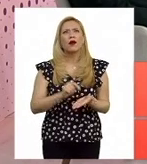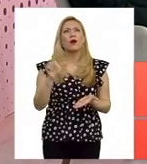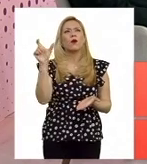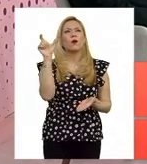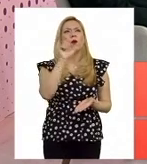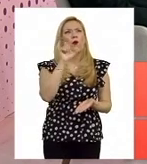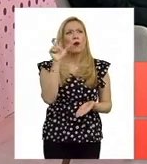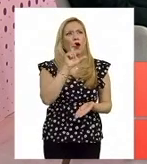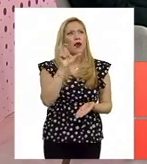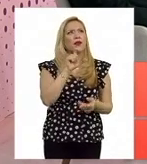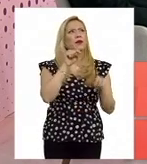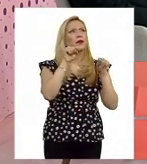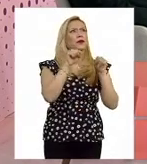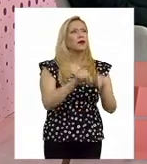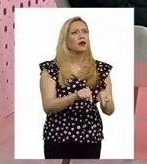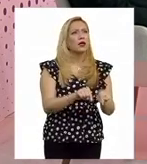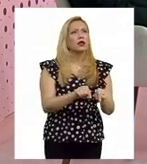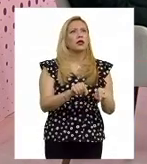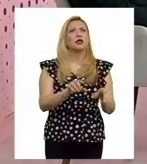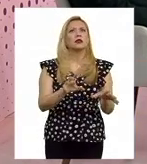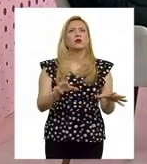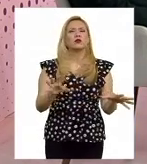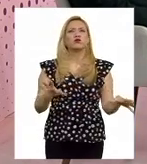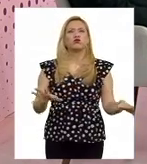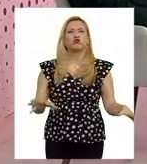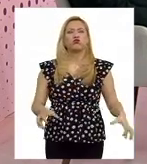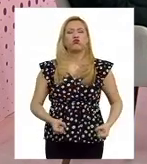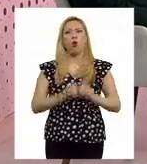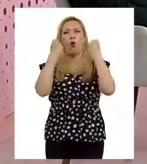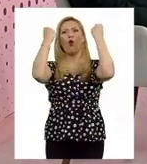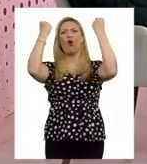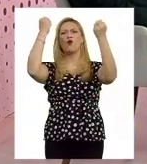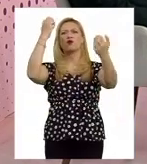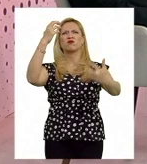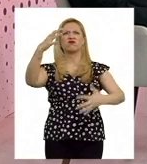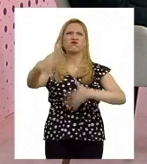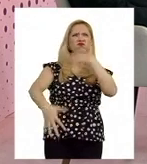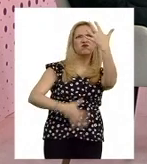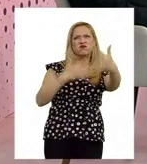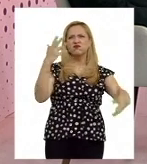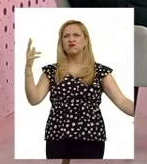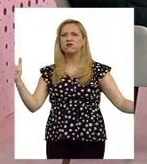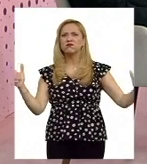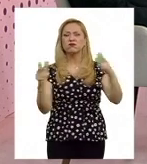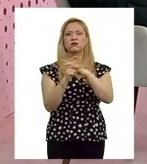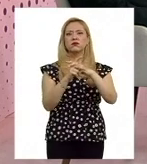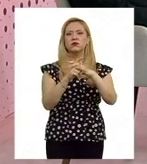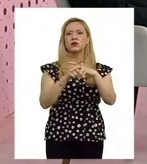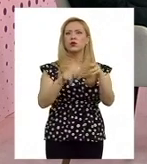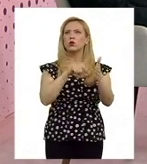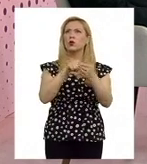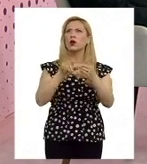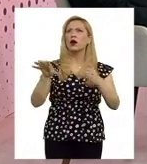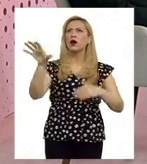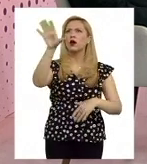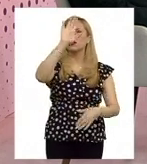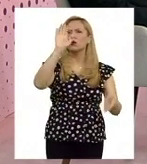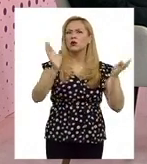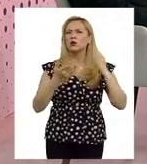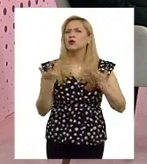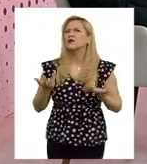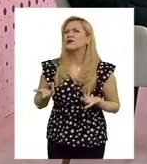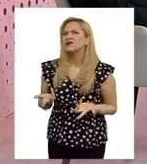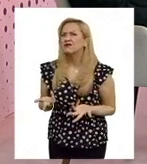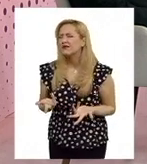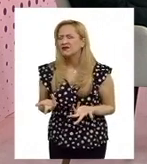tener tintes de tensión, de violencia incluso en algunas otras regiones del mundo. Sí, es